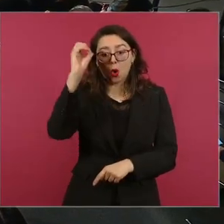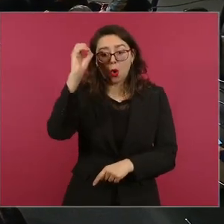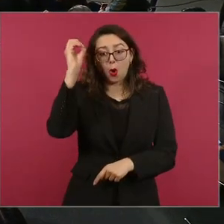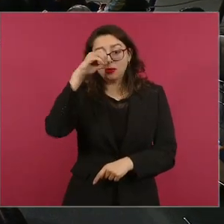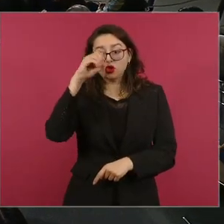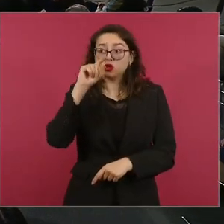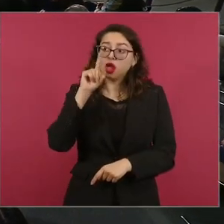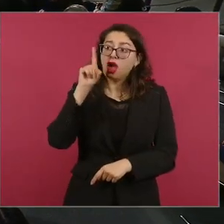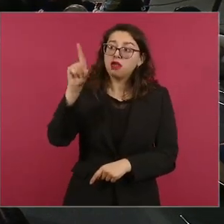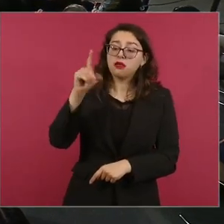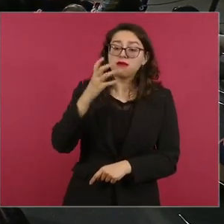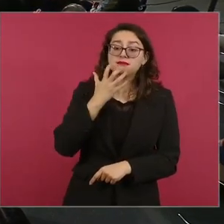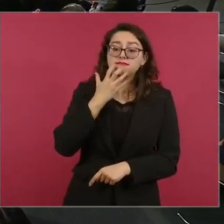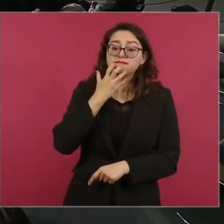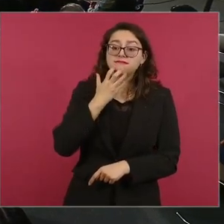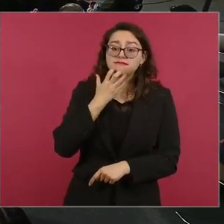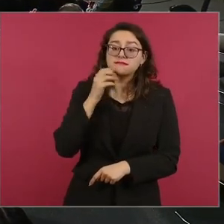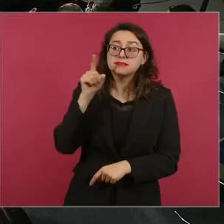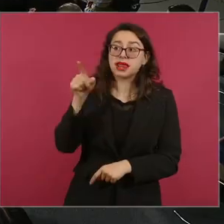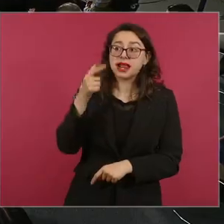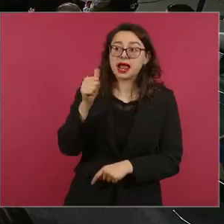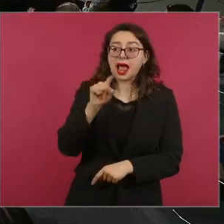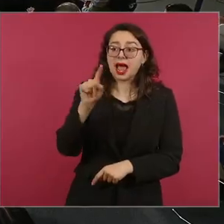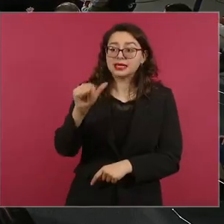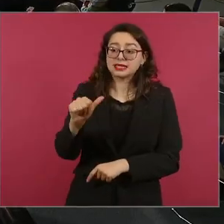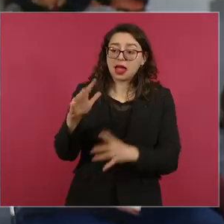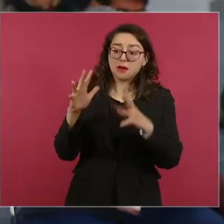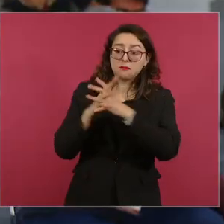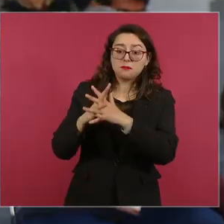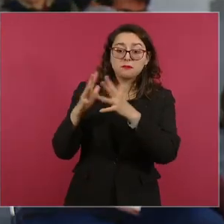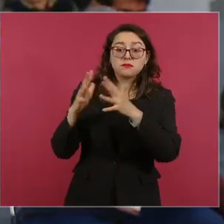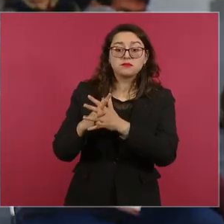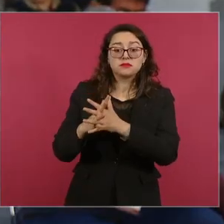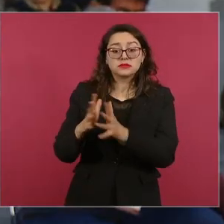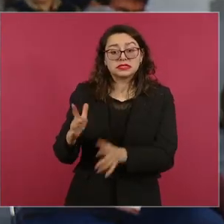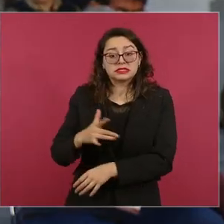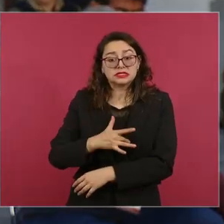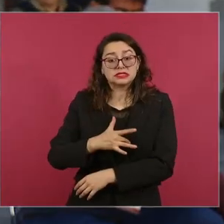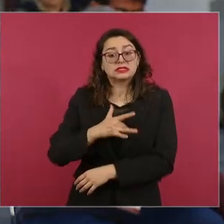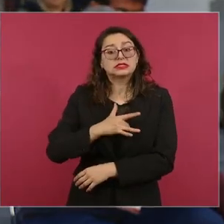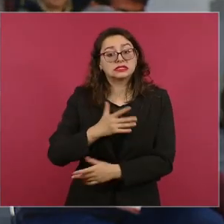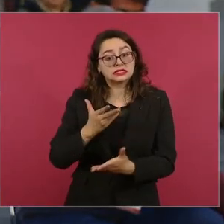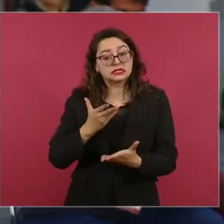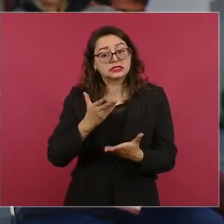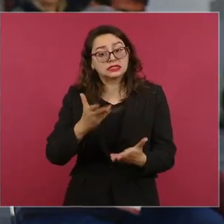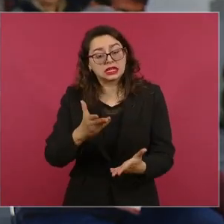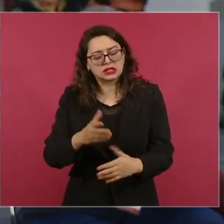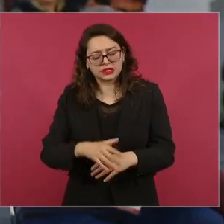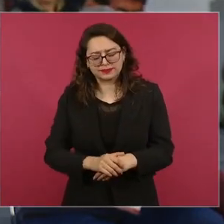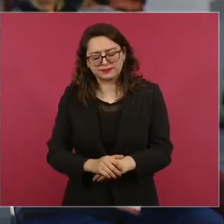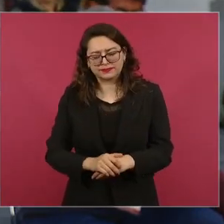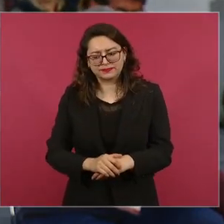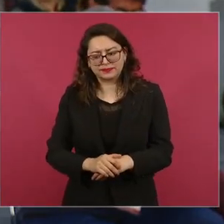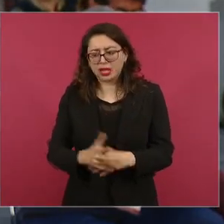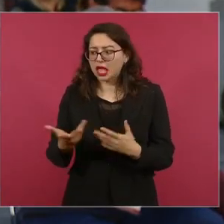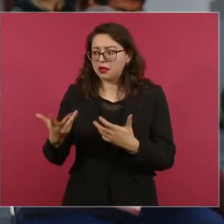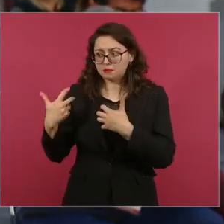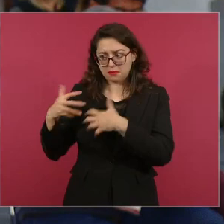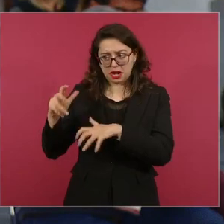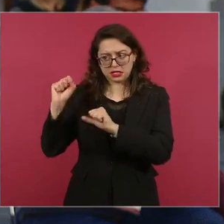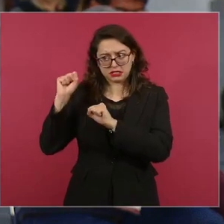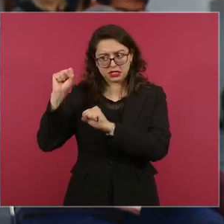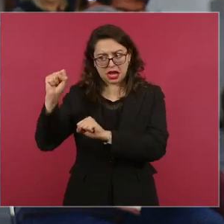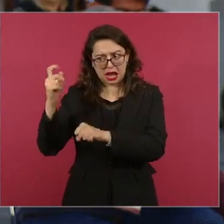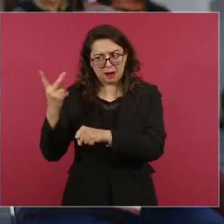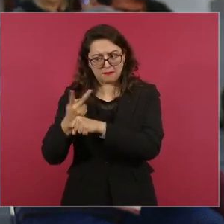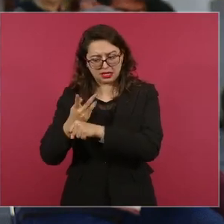Recientemente han habido muchas marchas. Entonces, presidente, entiendo que usted siempre basa su respuesta con base en la doctrina Estrada.